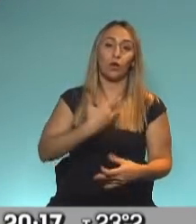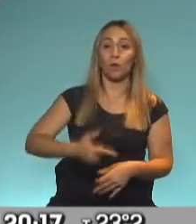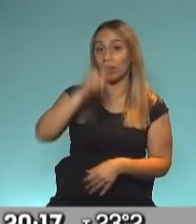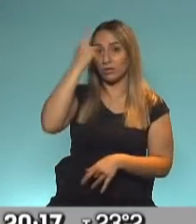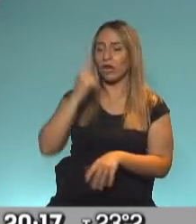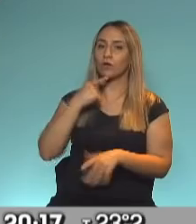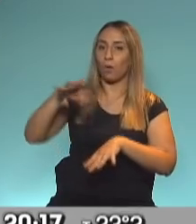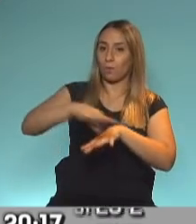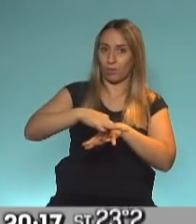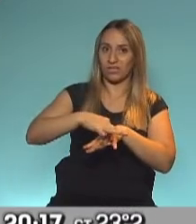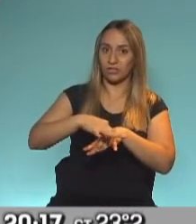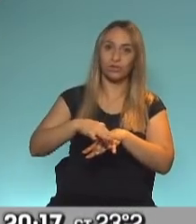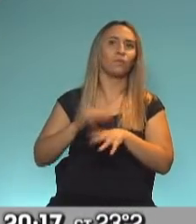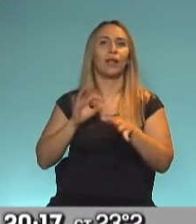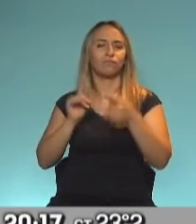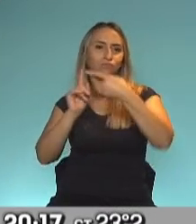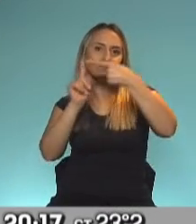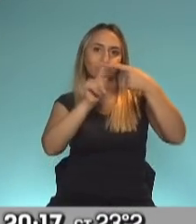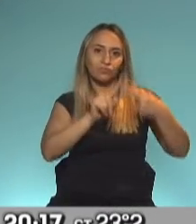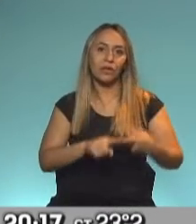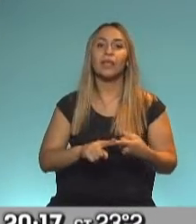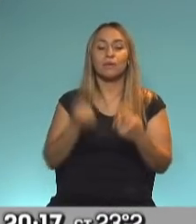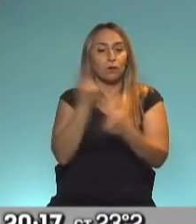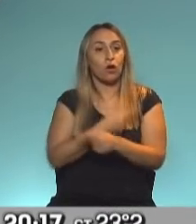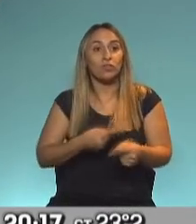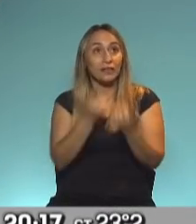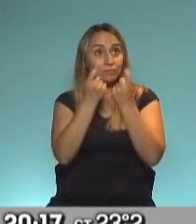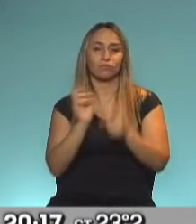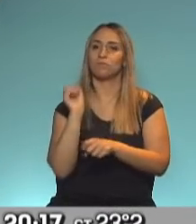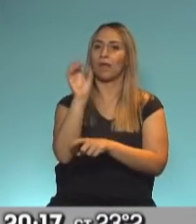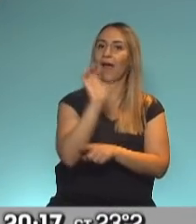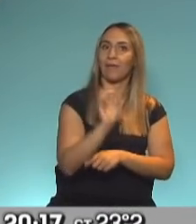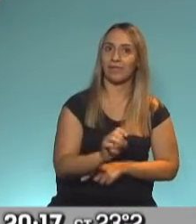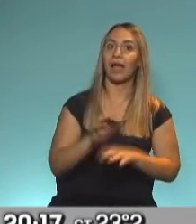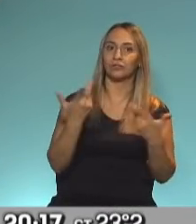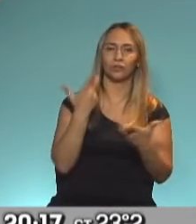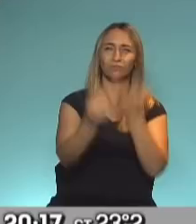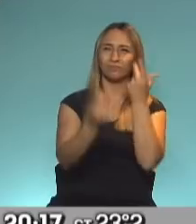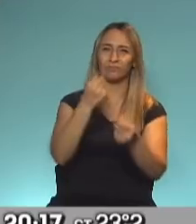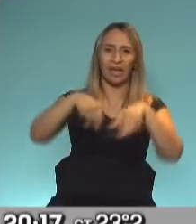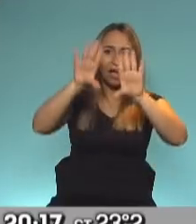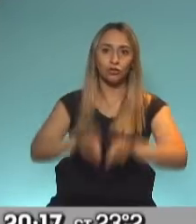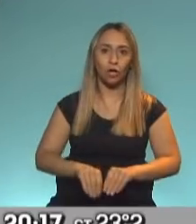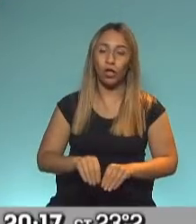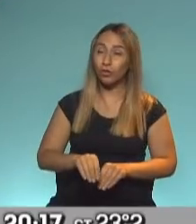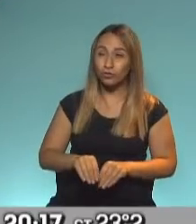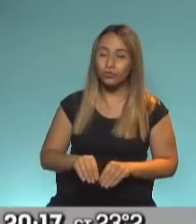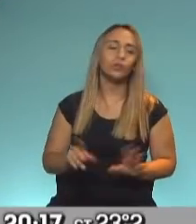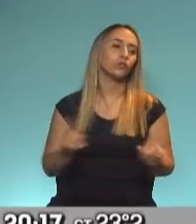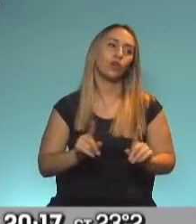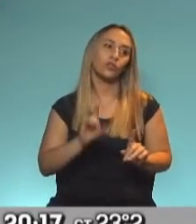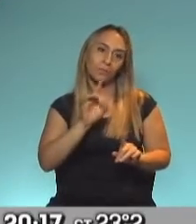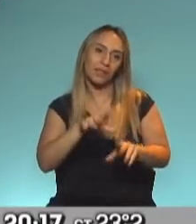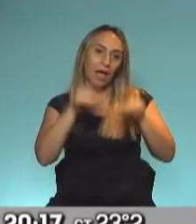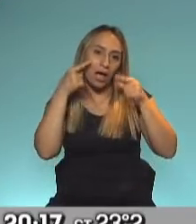con todos los niveles de gobierno y a mandar todos los insumos necesarios para llevar adelante esta vacunación. ¿Al total de la población? No, a la población